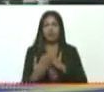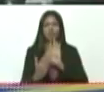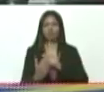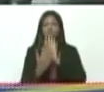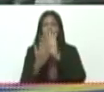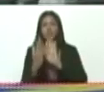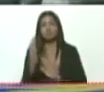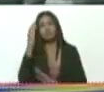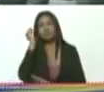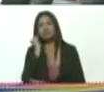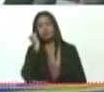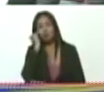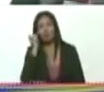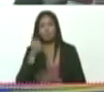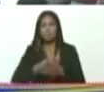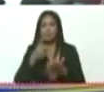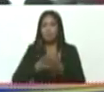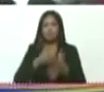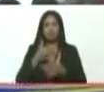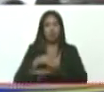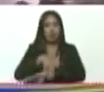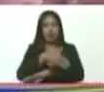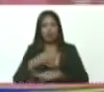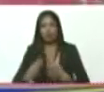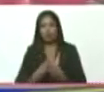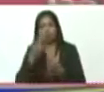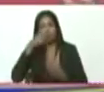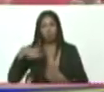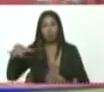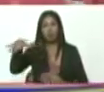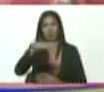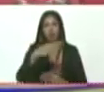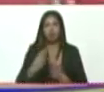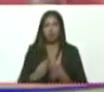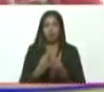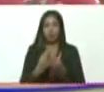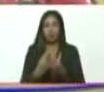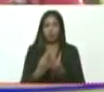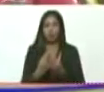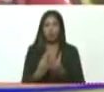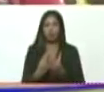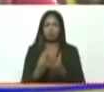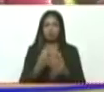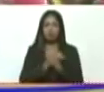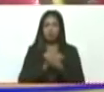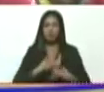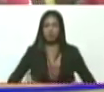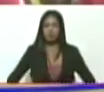Miranda, a la carga, a la batalla, a la calle, junto al pueblo, junto a la Fuerza Armada Nacional Bolivariana.